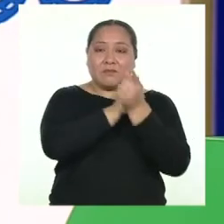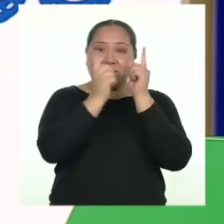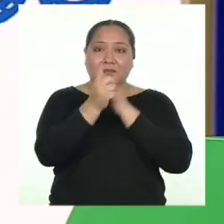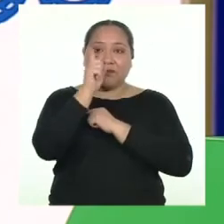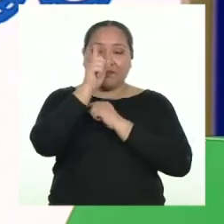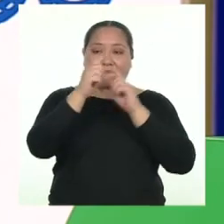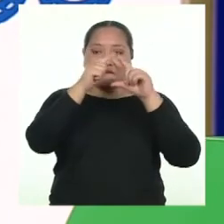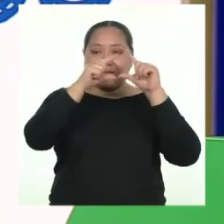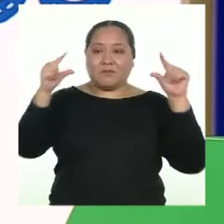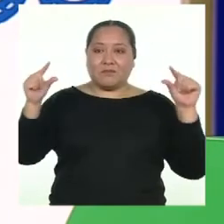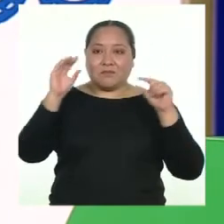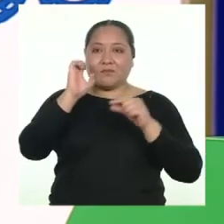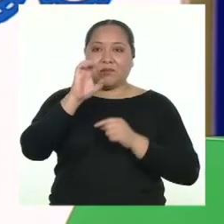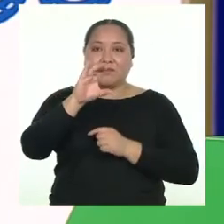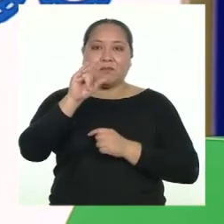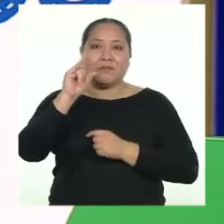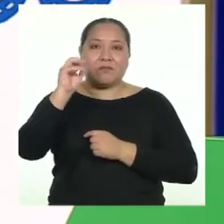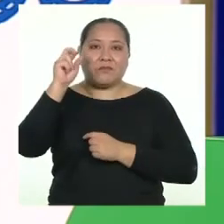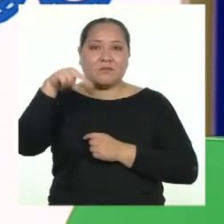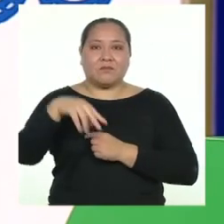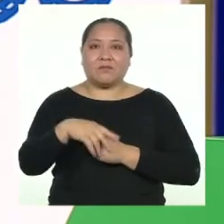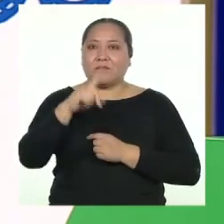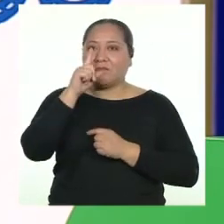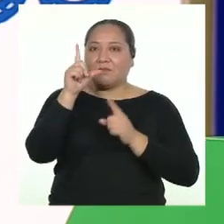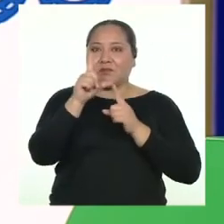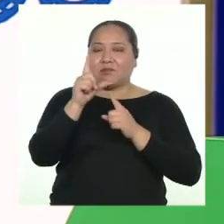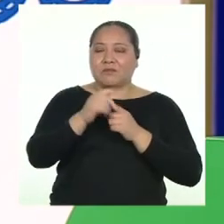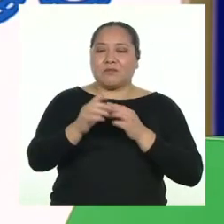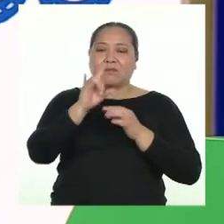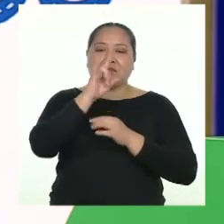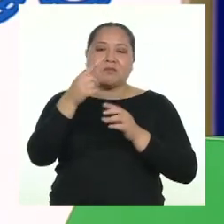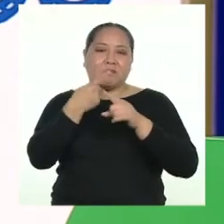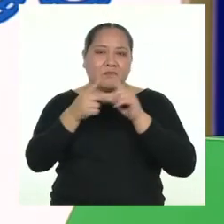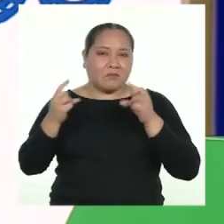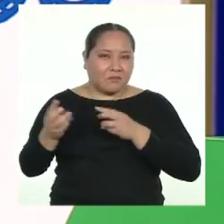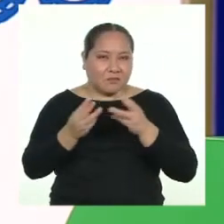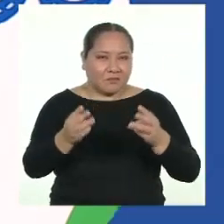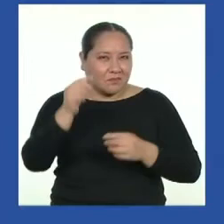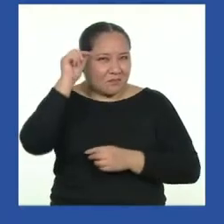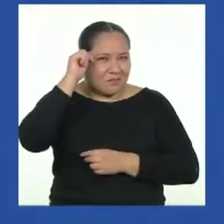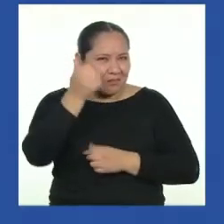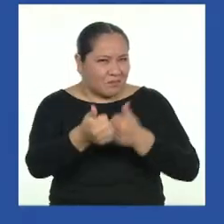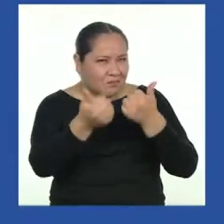variable y utilizando diferentes métodos. ¿Recuerdan cuáles eran?